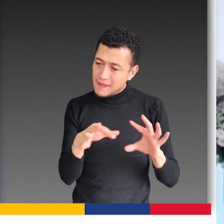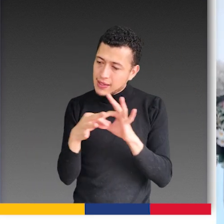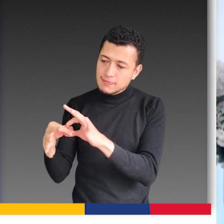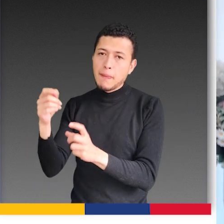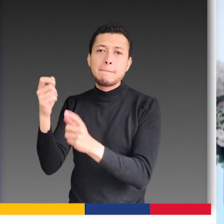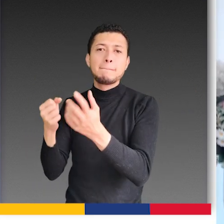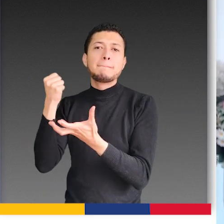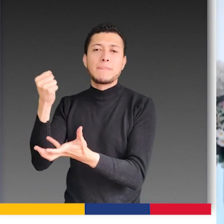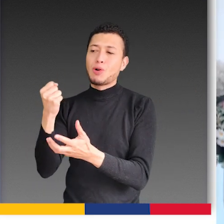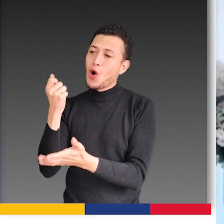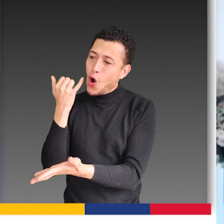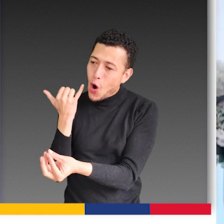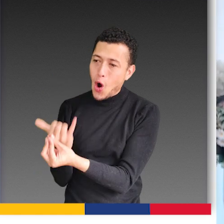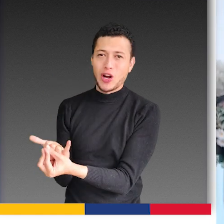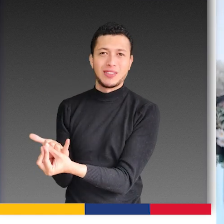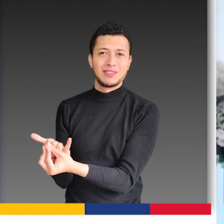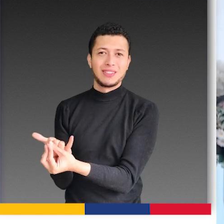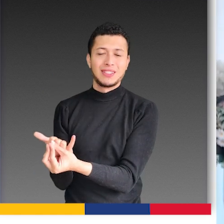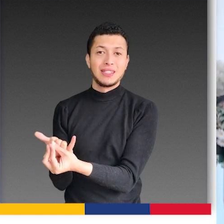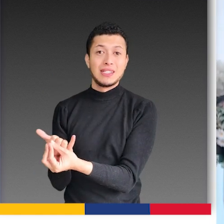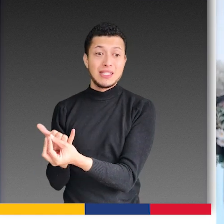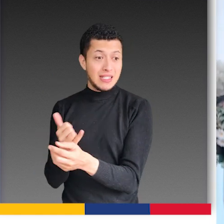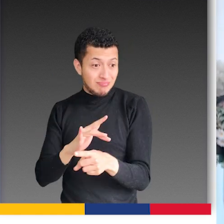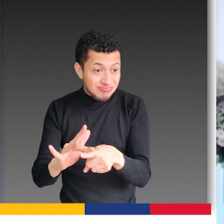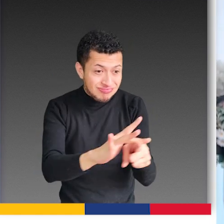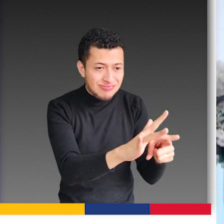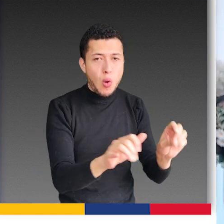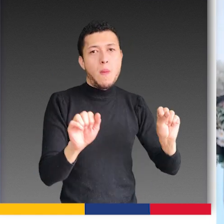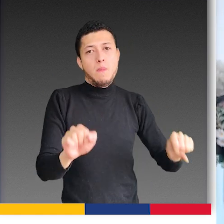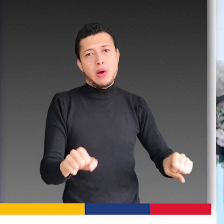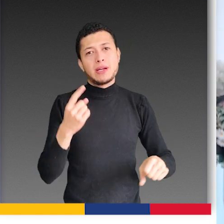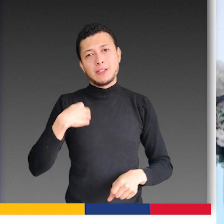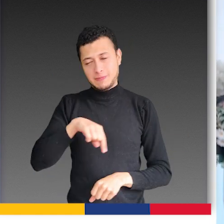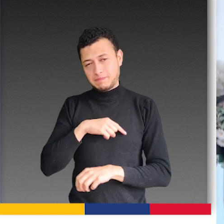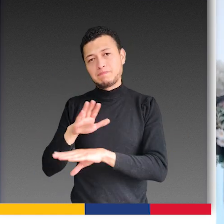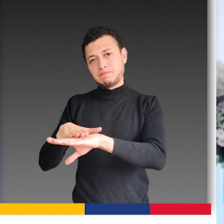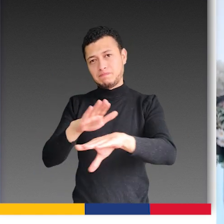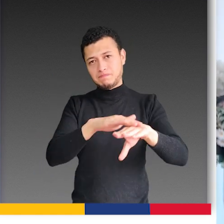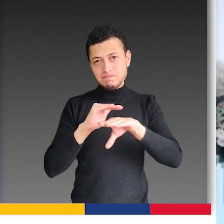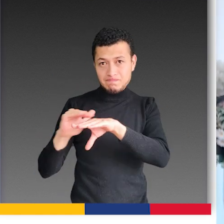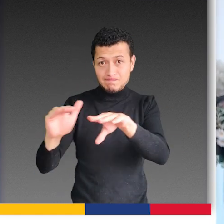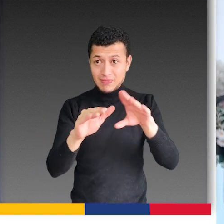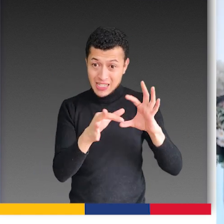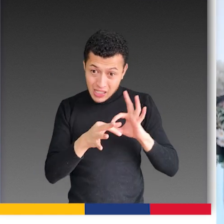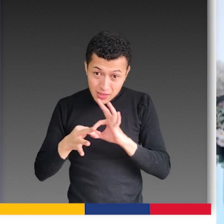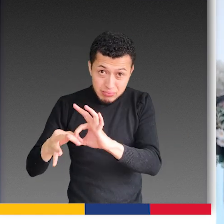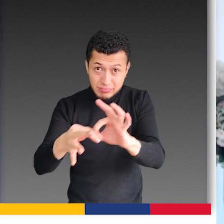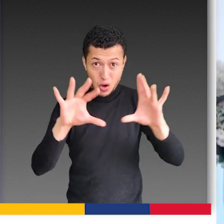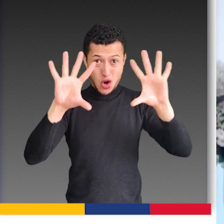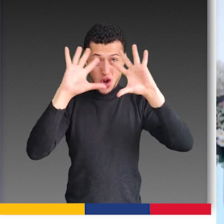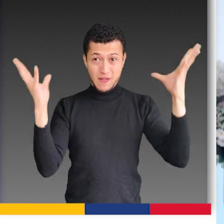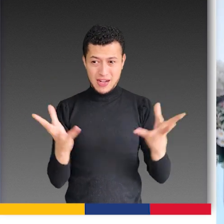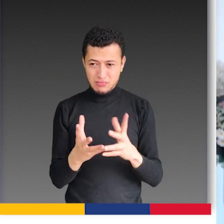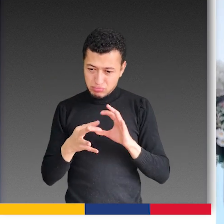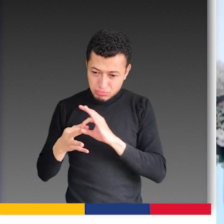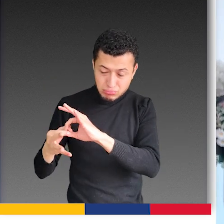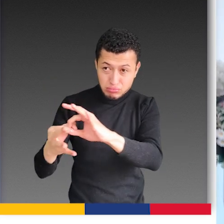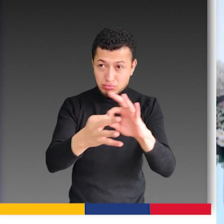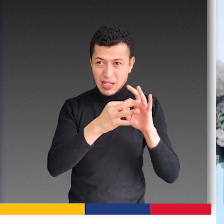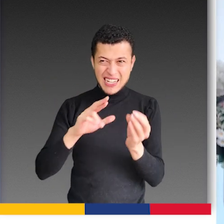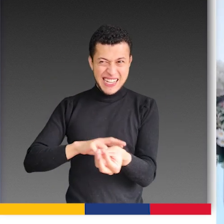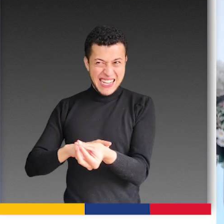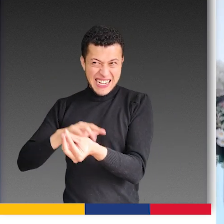intenciones. Esas intenciones tienen que tener presupuestos concretos y esa es nuestra invitación a